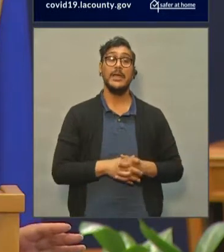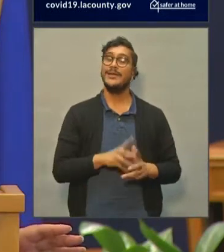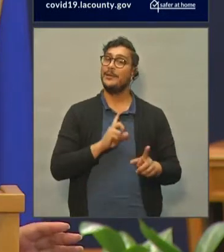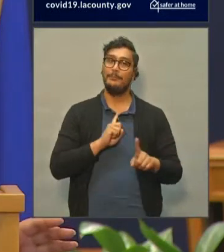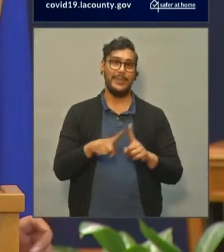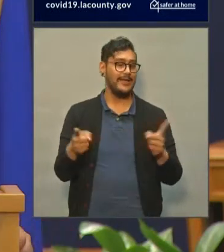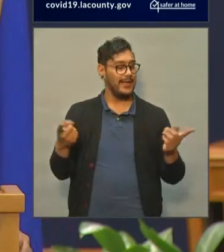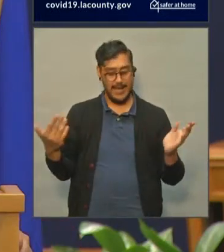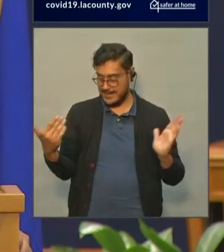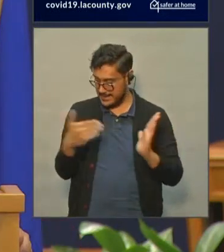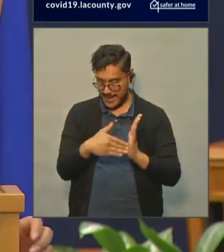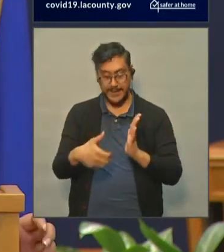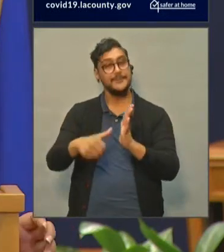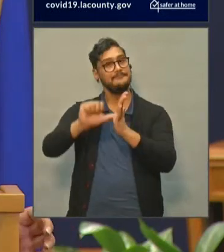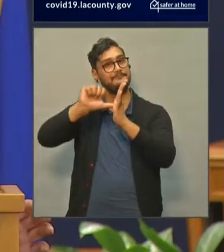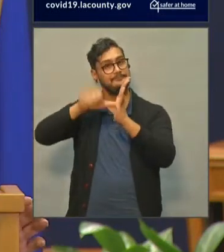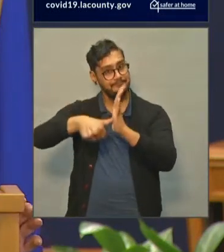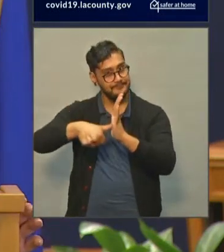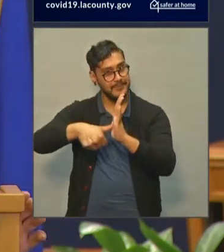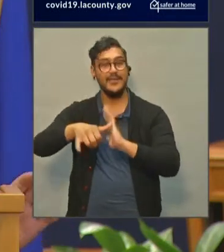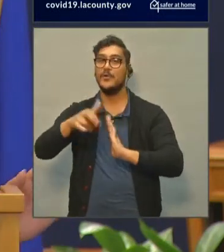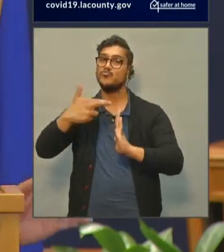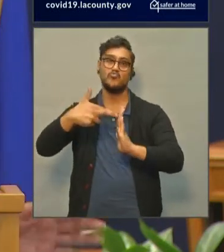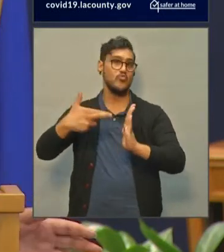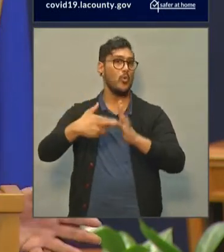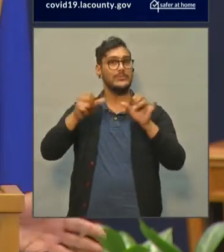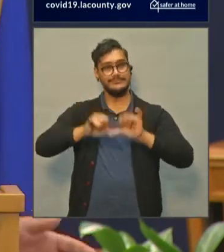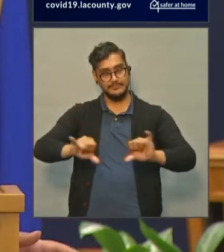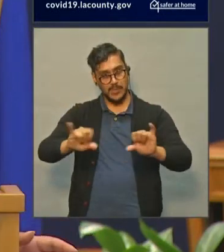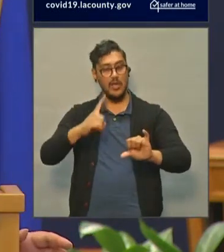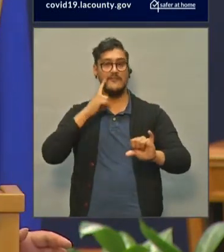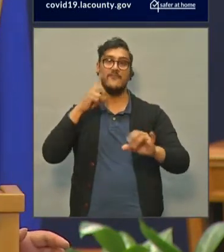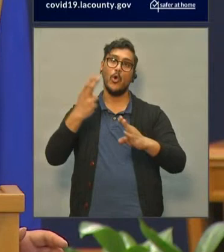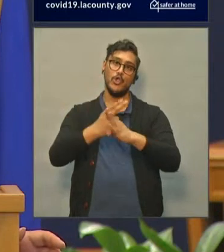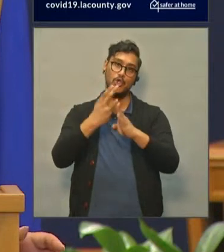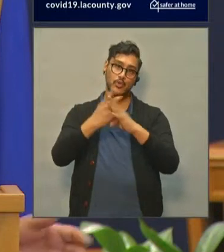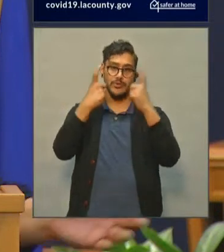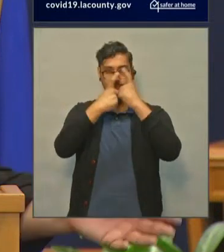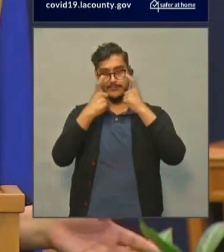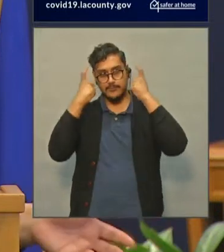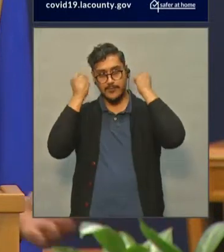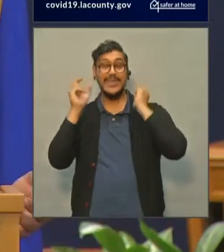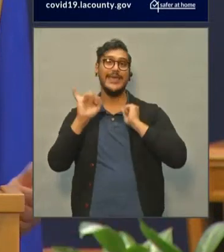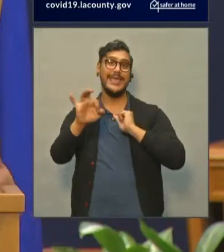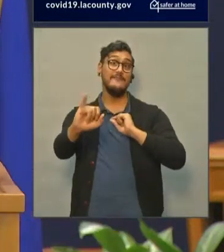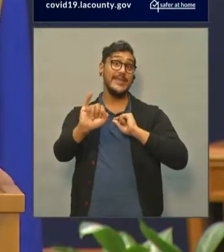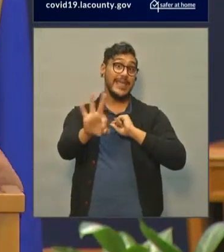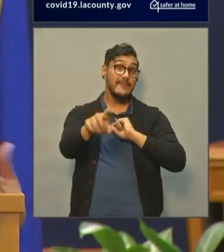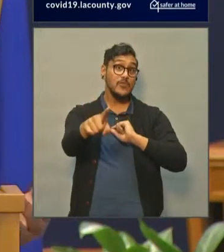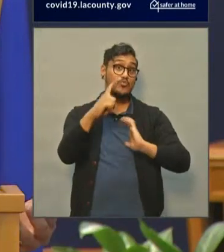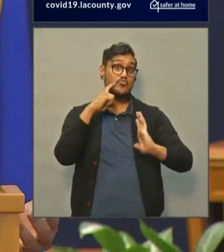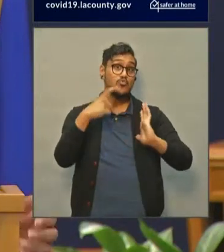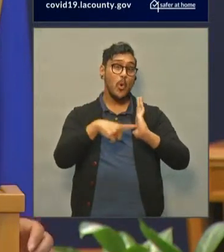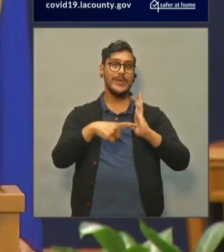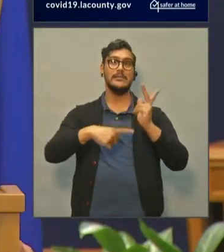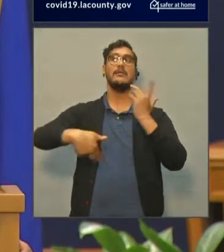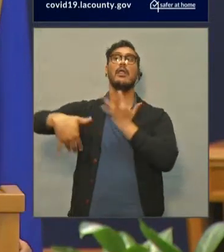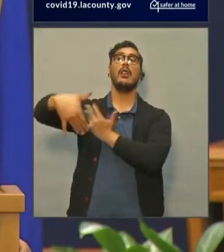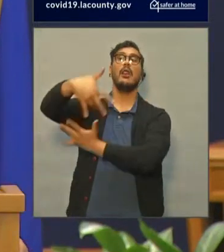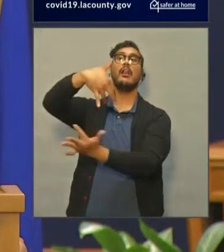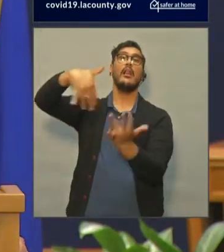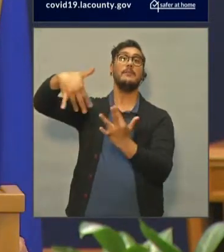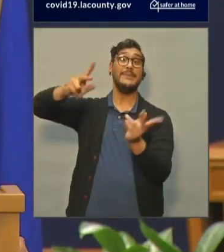siguen en pie las reglas sobre usar las cubiertas de cara cuando hay grupos de personas que son fuera de